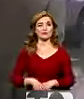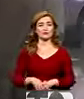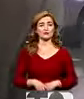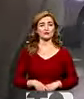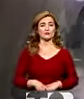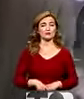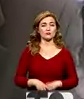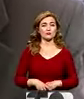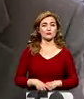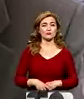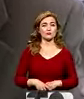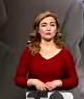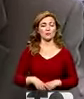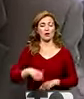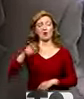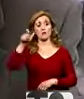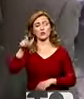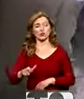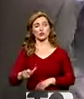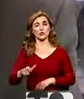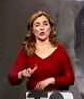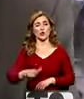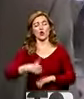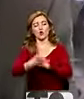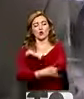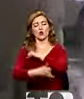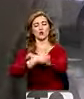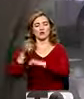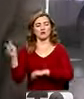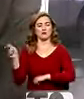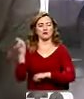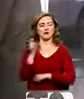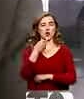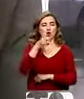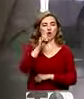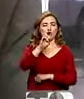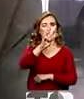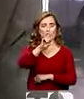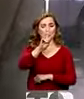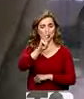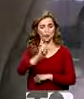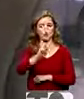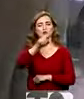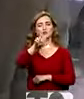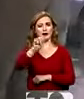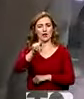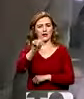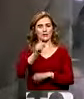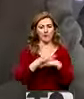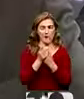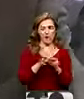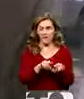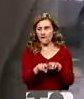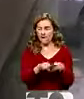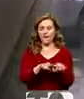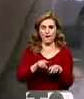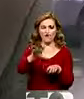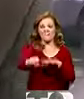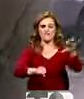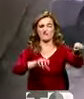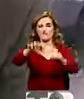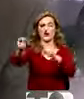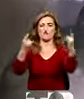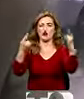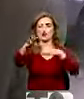un extranjero como el señor fantasma gonzález que aprovechándose al margen los concursos quiere captar más